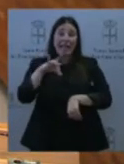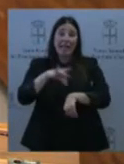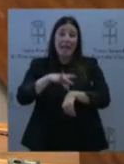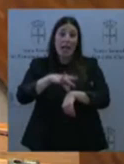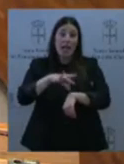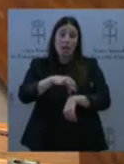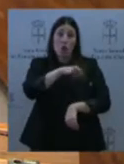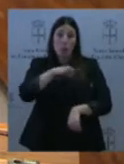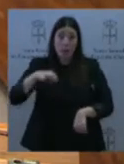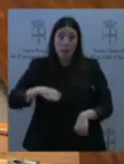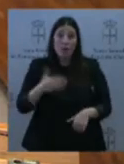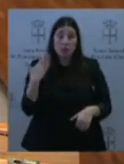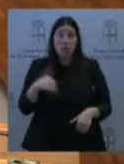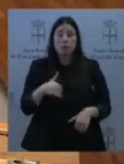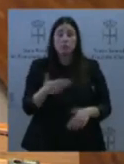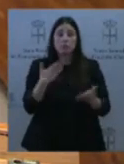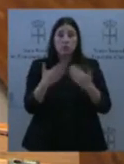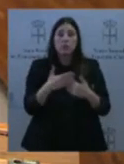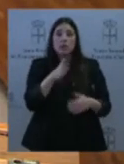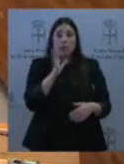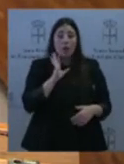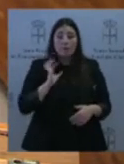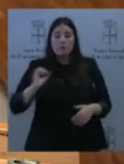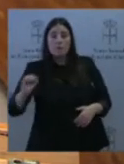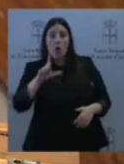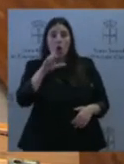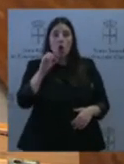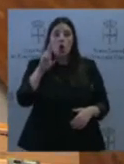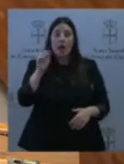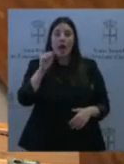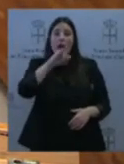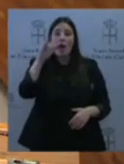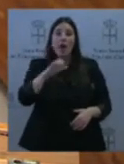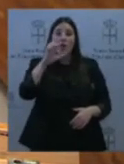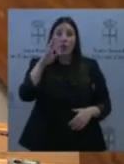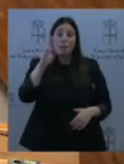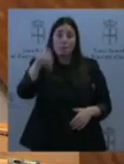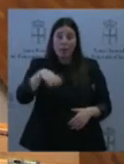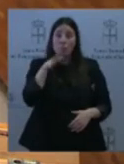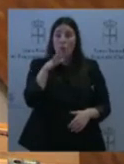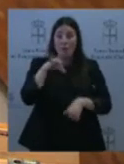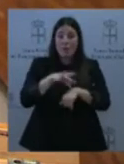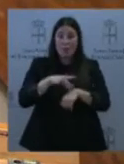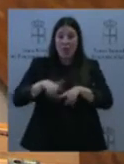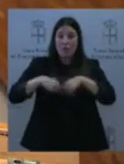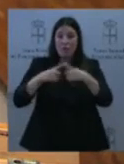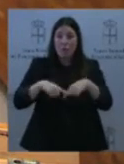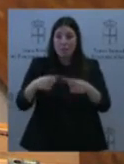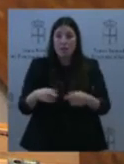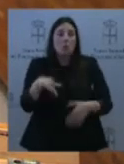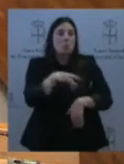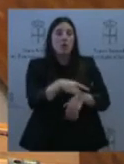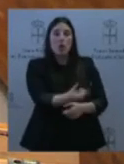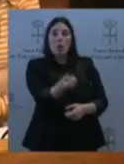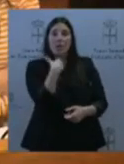lorazepam. Dejé de dormir por una enfermedad de un familiar hace 15 años. El médico de familia me dio pastillas para dormir junto al lorazepam para pasar mejor el día. Tras 15 años dejé